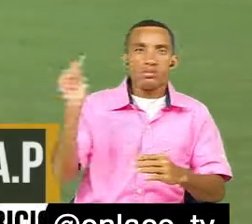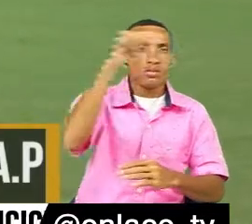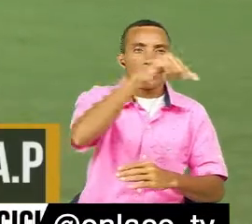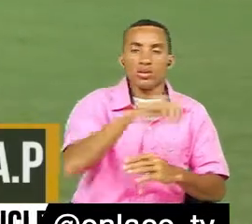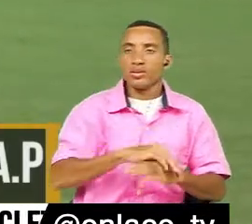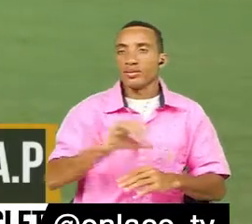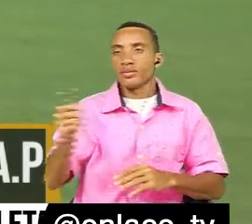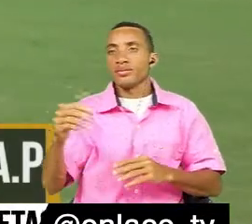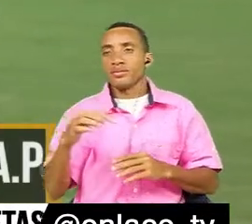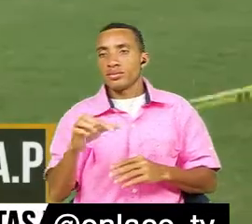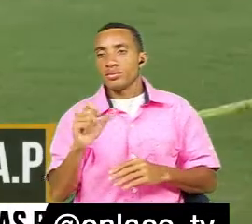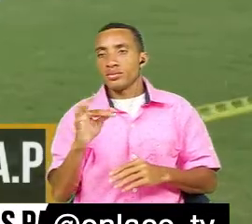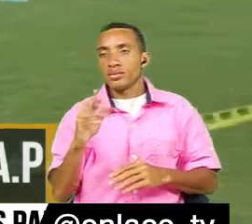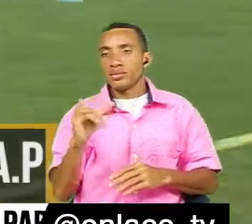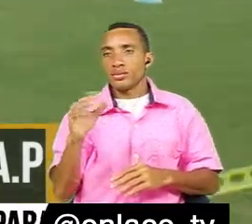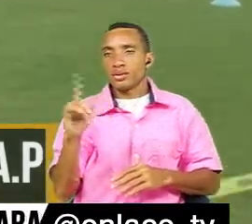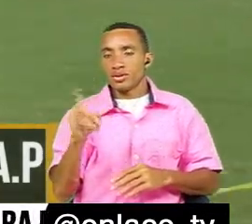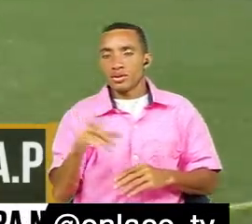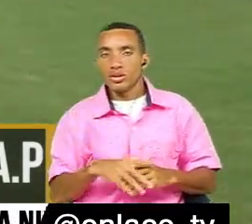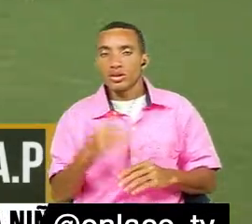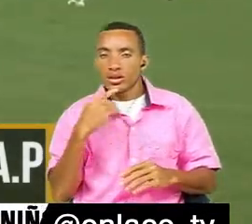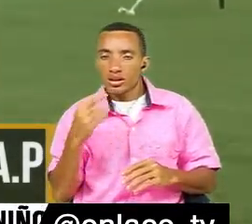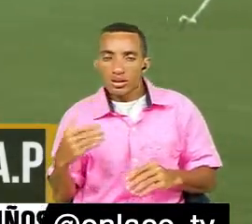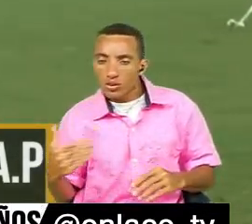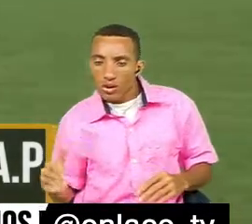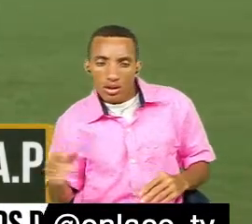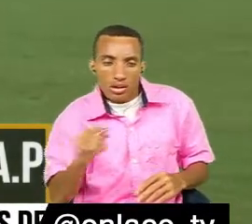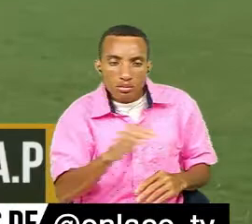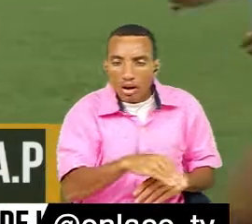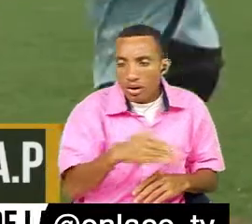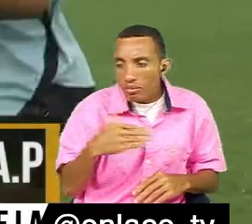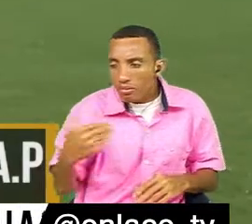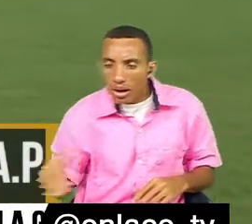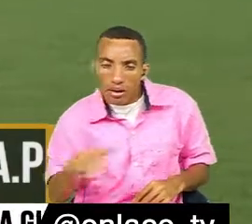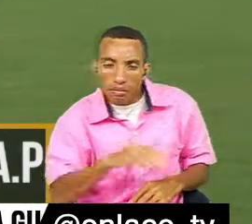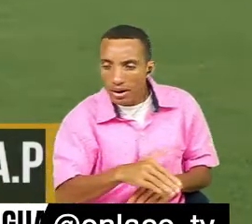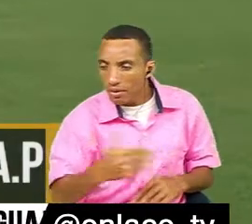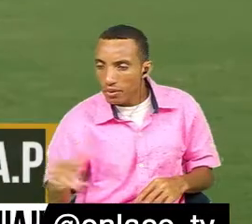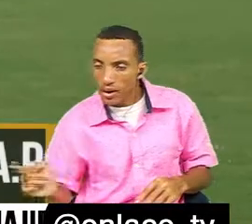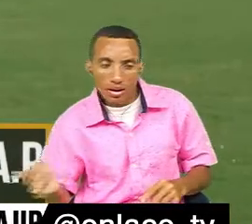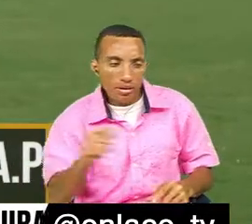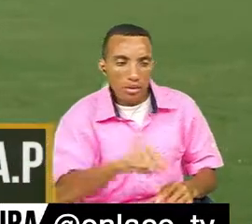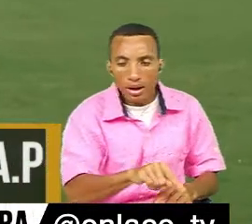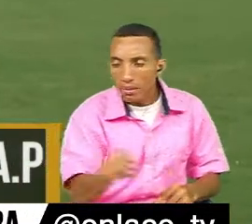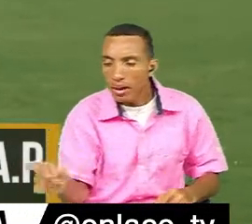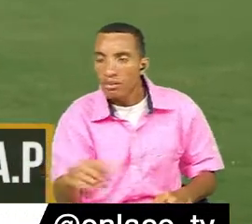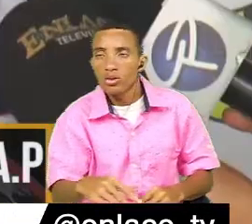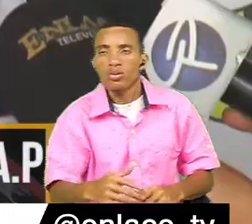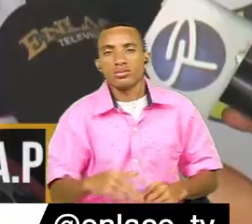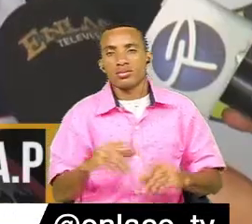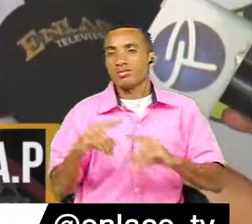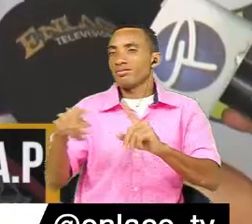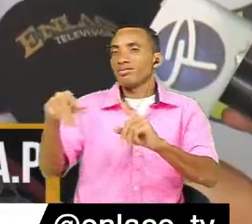Patriota le gusta tocar mucho, al Cali le gusta tocar mucho. Entonces, son circunstancias distintas,